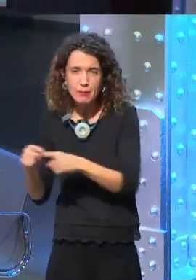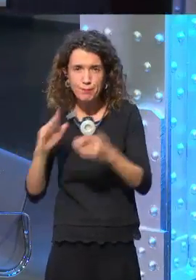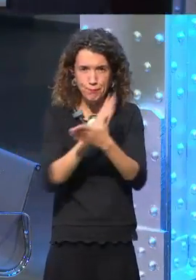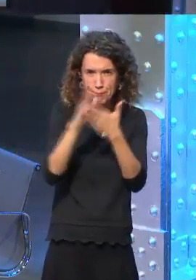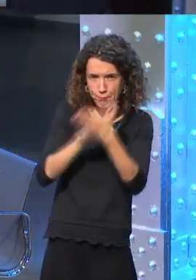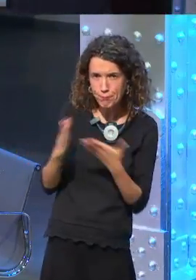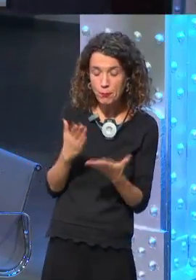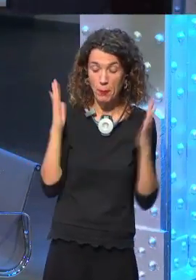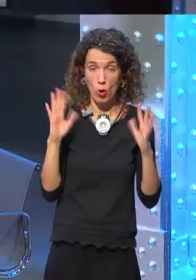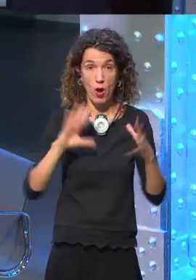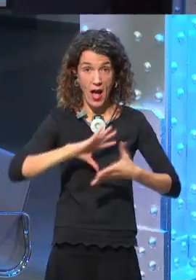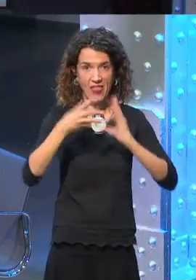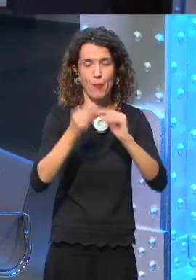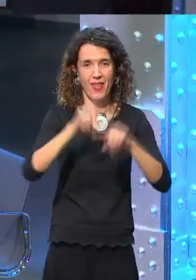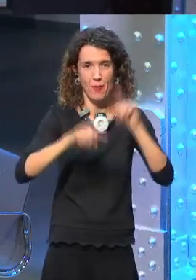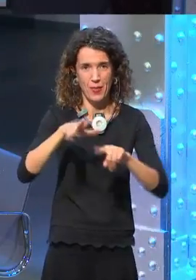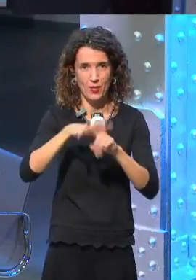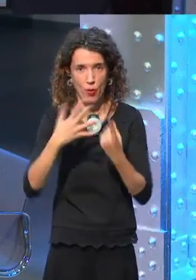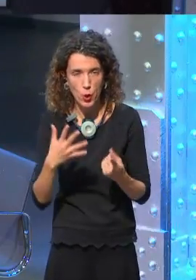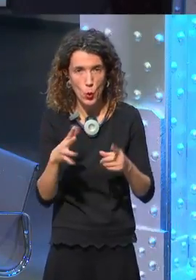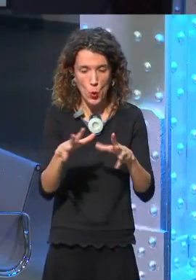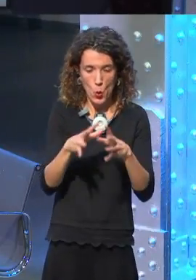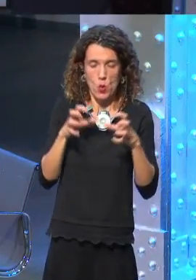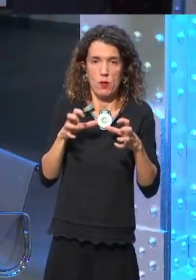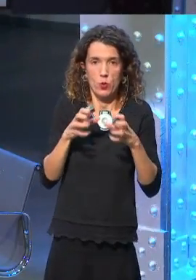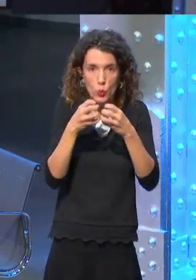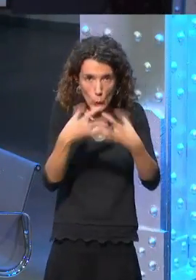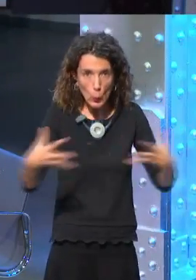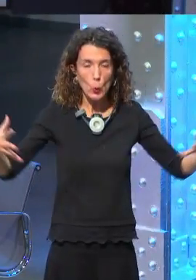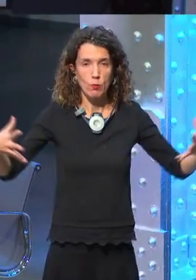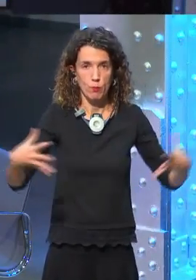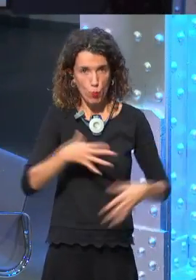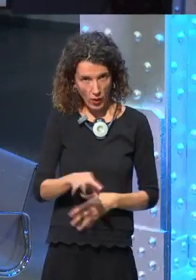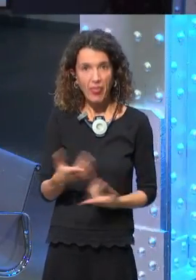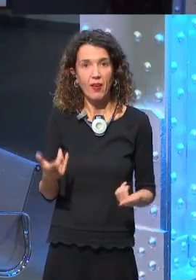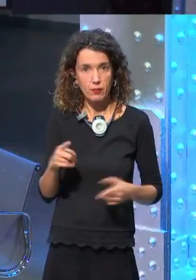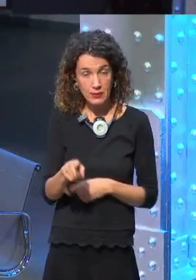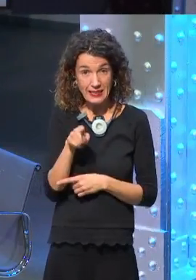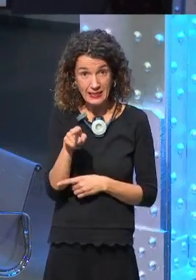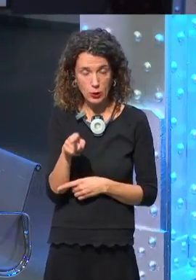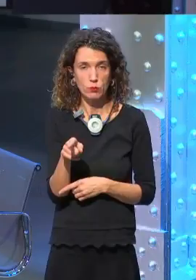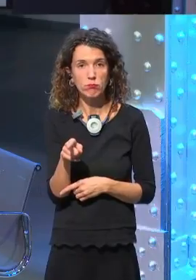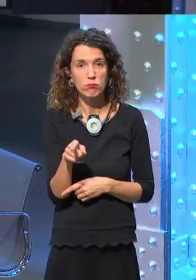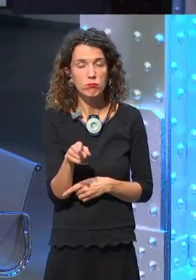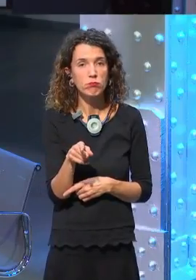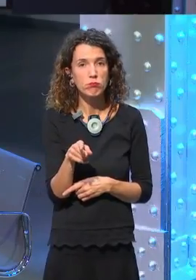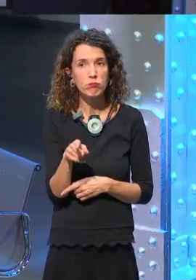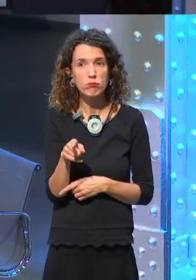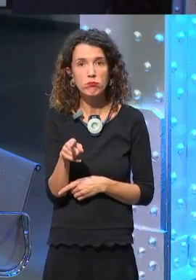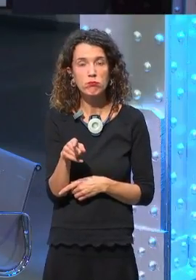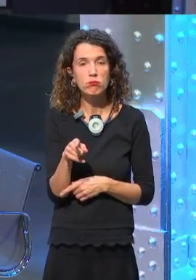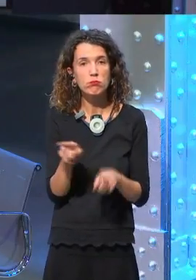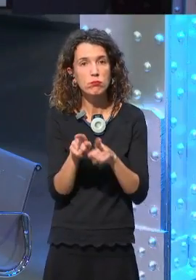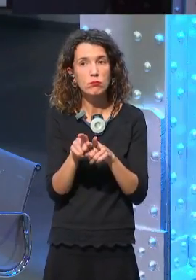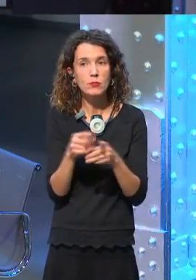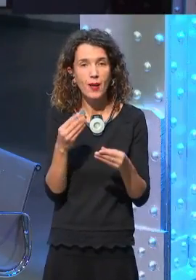se adaptan a las distintas condiciones, se retraen, se estiran y esto es lo que hace